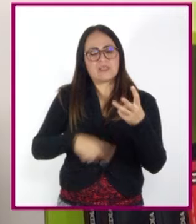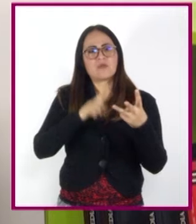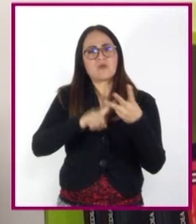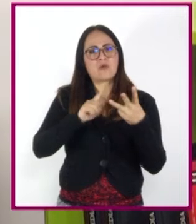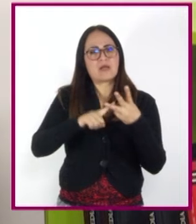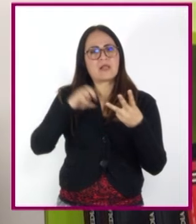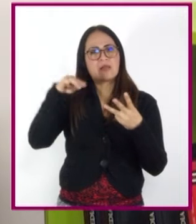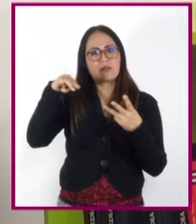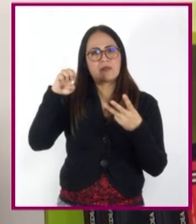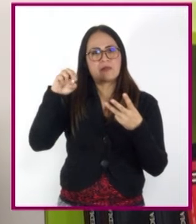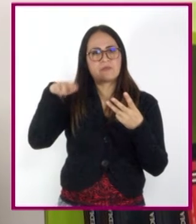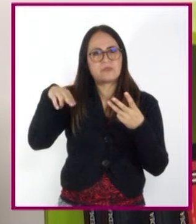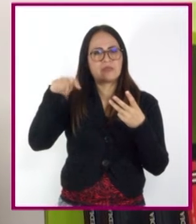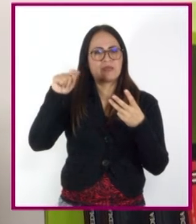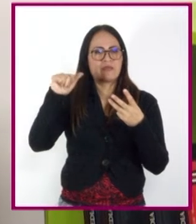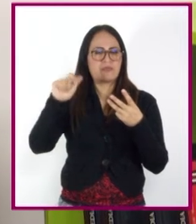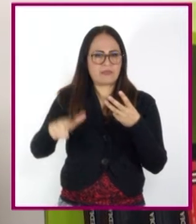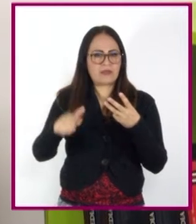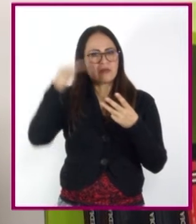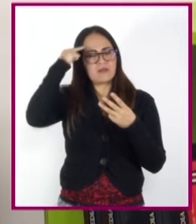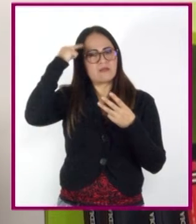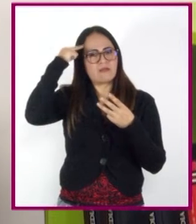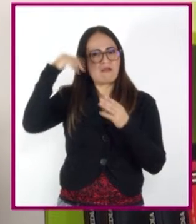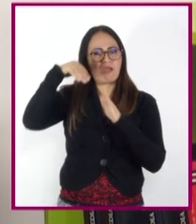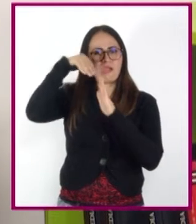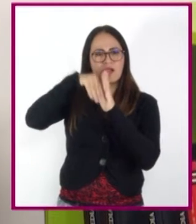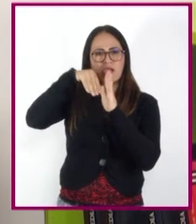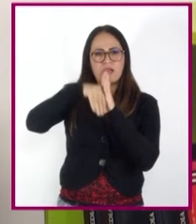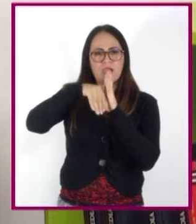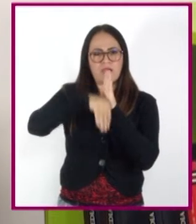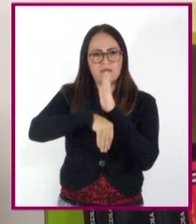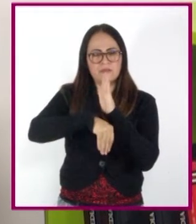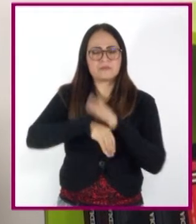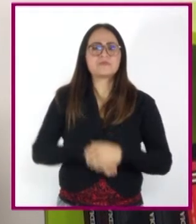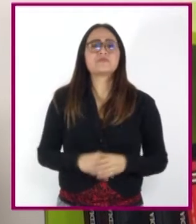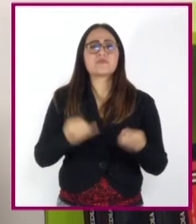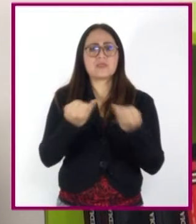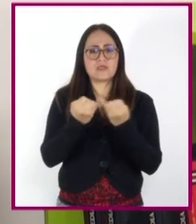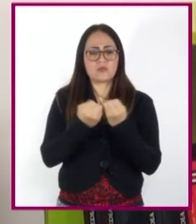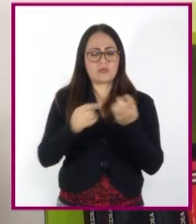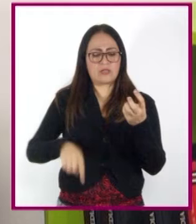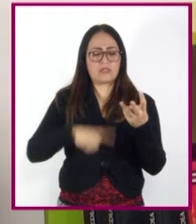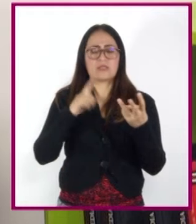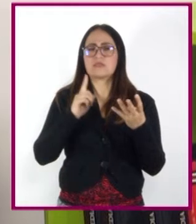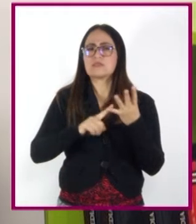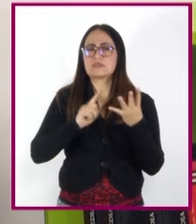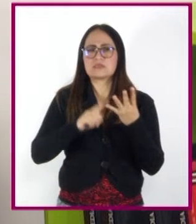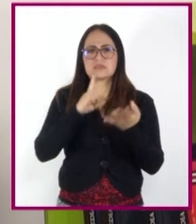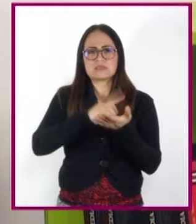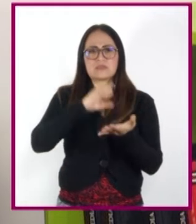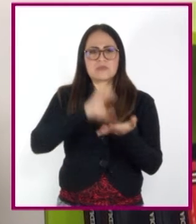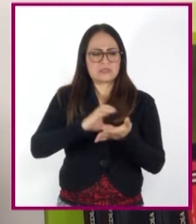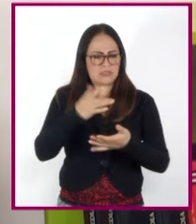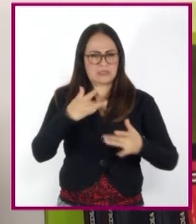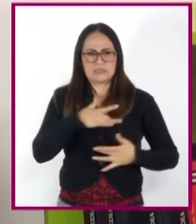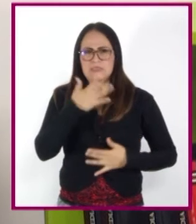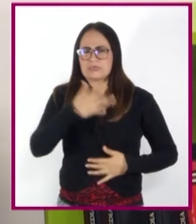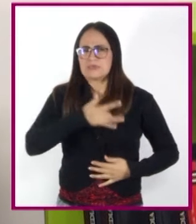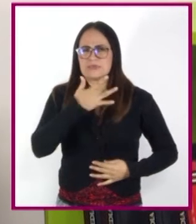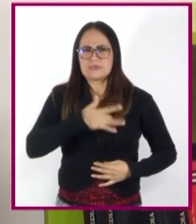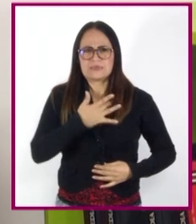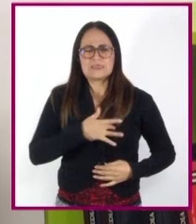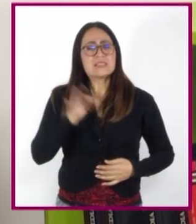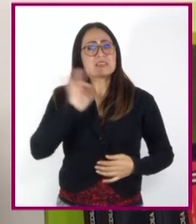mental, el deterioro de la función y comportamiento de la persona. Y la discapacidad sensorial, que puede ser alguna